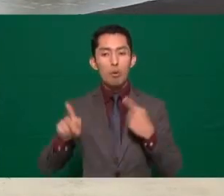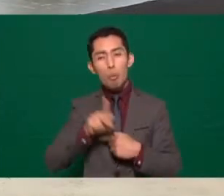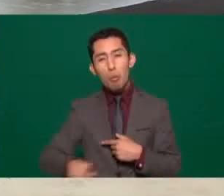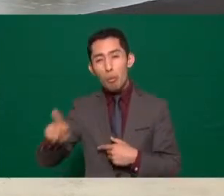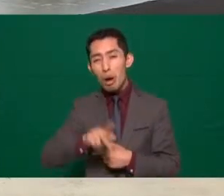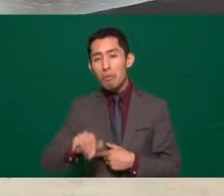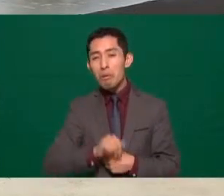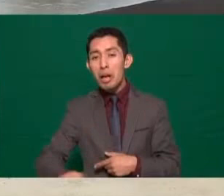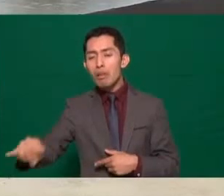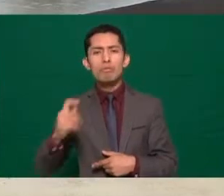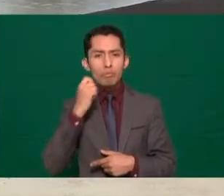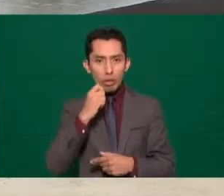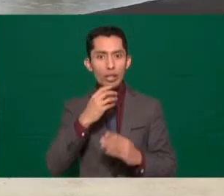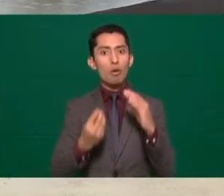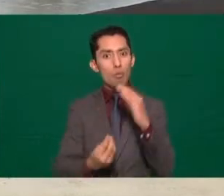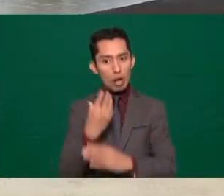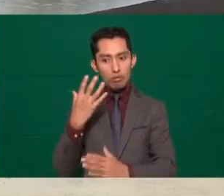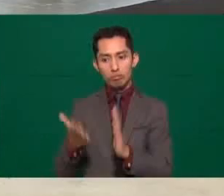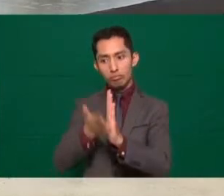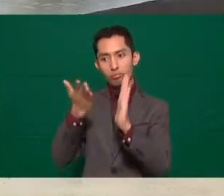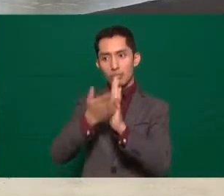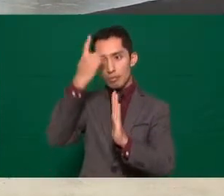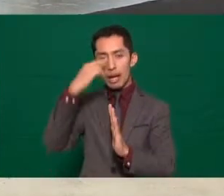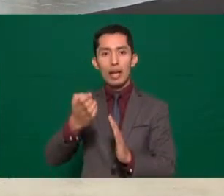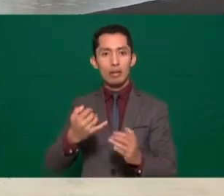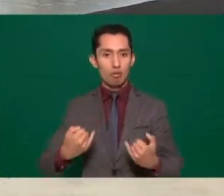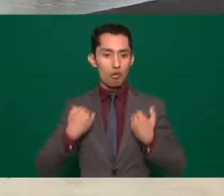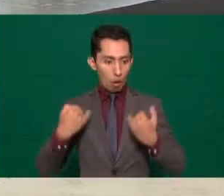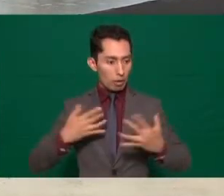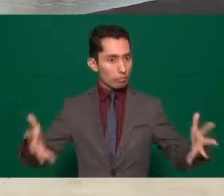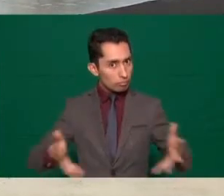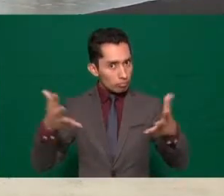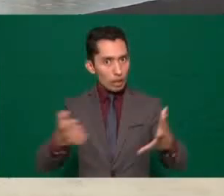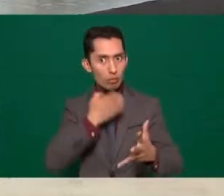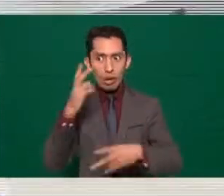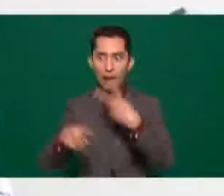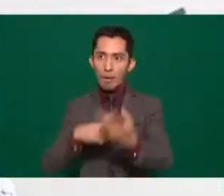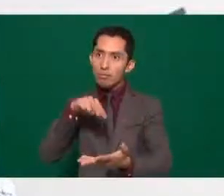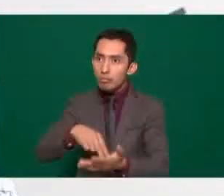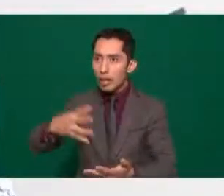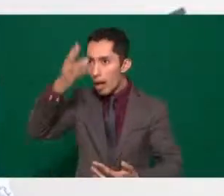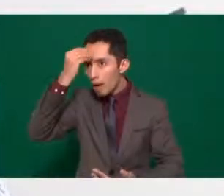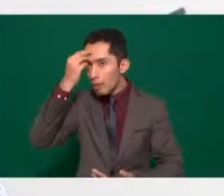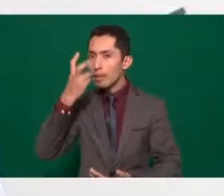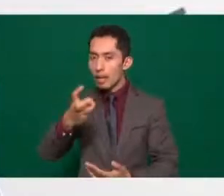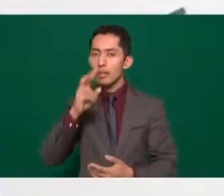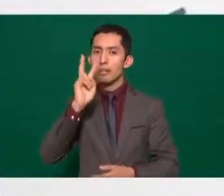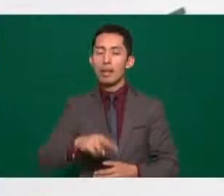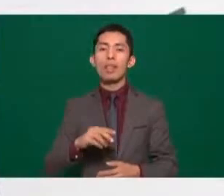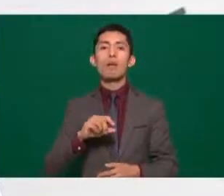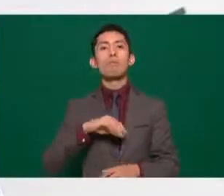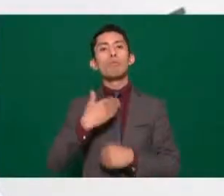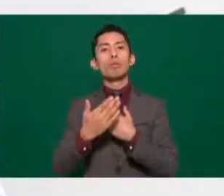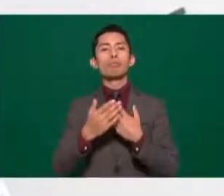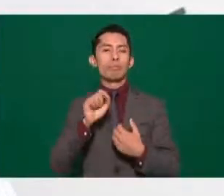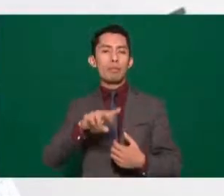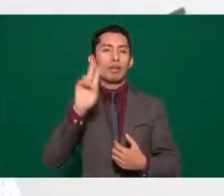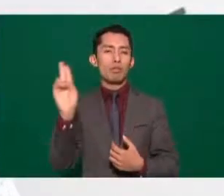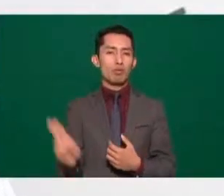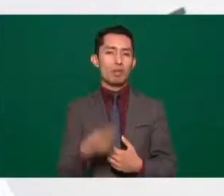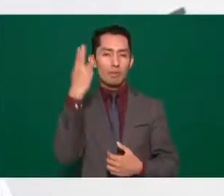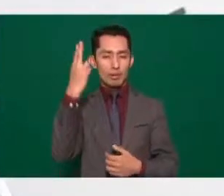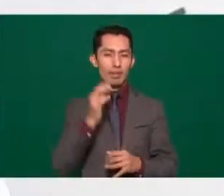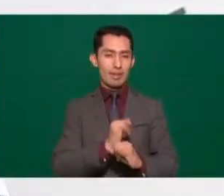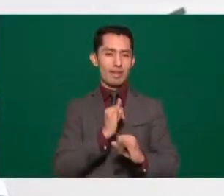para acercar la escuela y a las y los jóvenes de las zonas rurales lo necesario. Hemos creado la Universidad Digital del Estado de